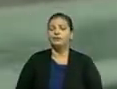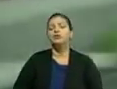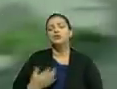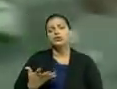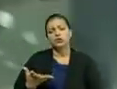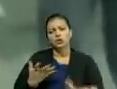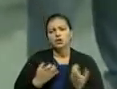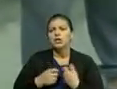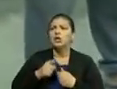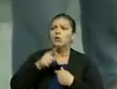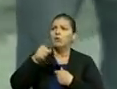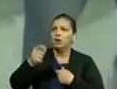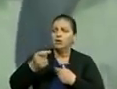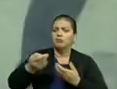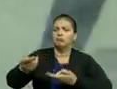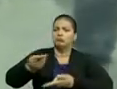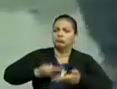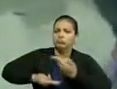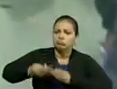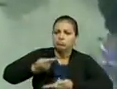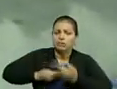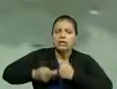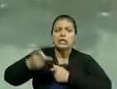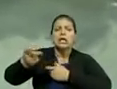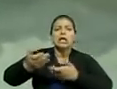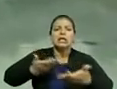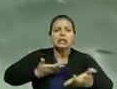los negocios quebrándose.